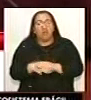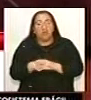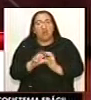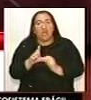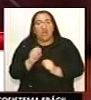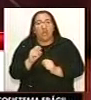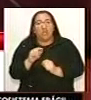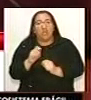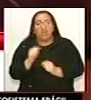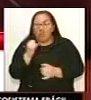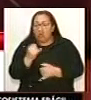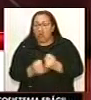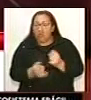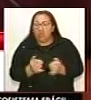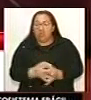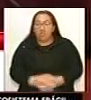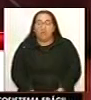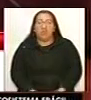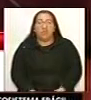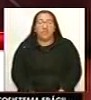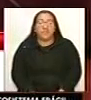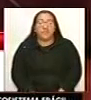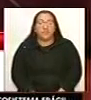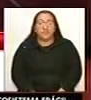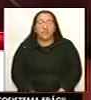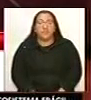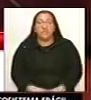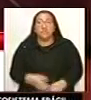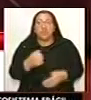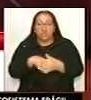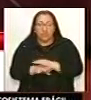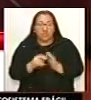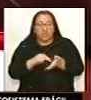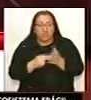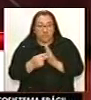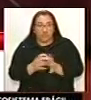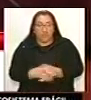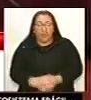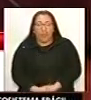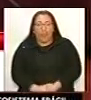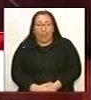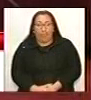logística. Últimamente han estado almacenando